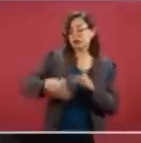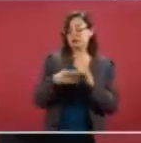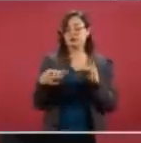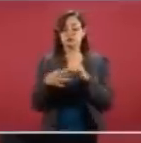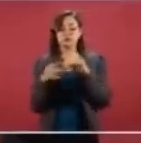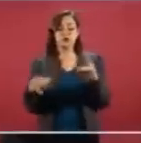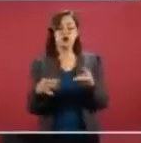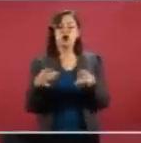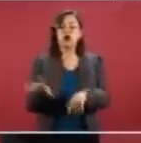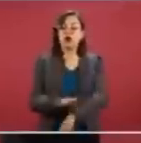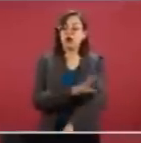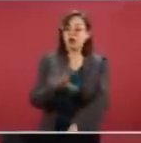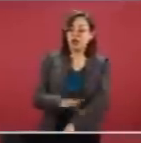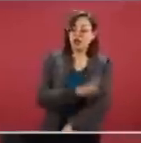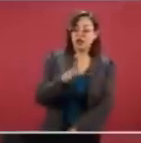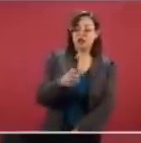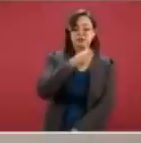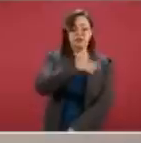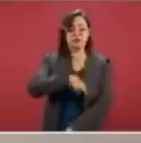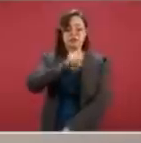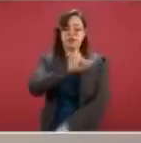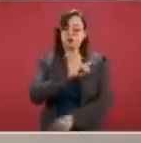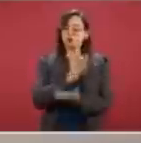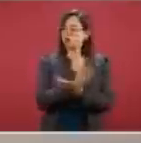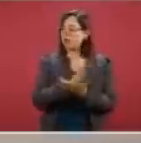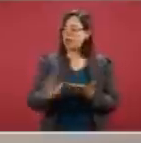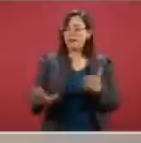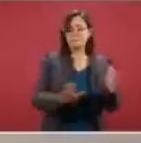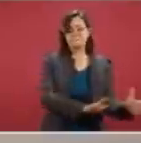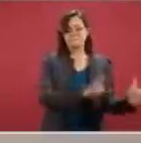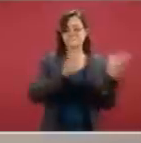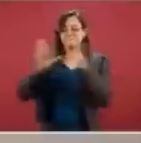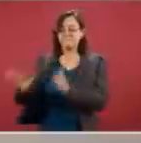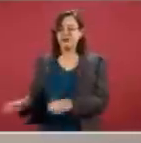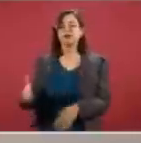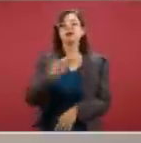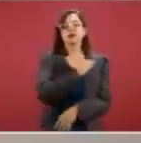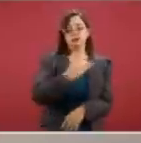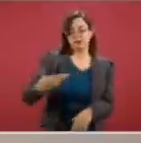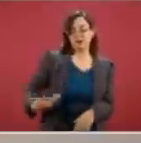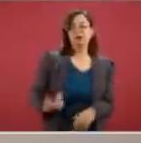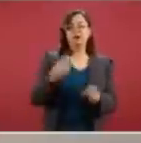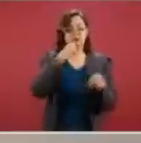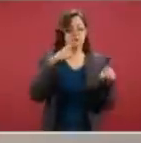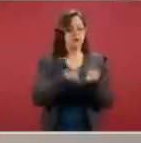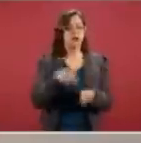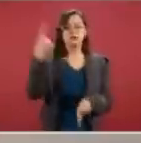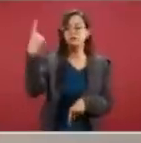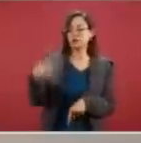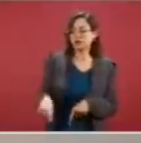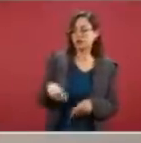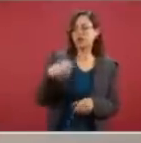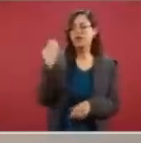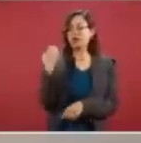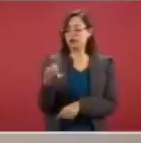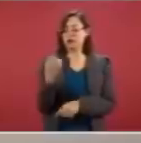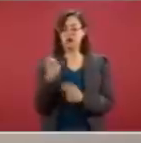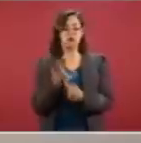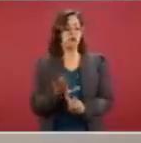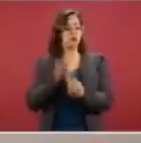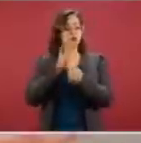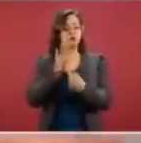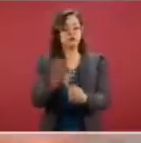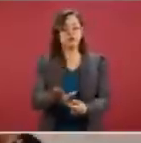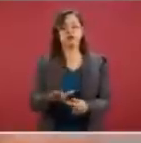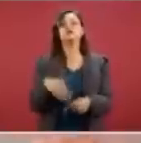salud, ya estamos indicados también por el señor presidente, de prepararnos para presentarlos durante el mes de enero.